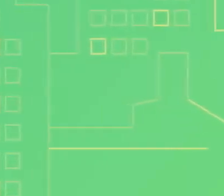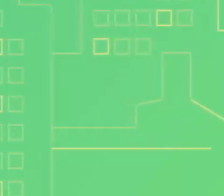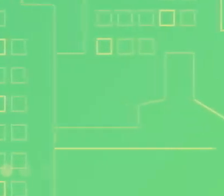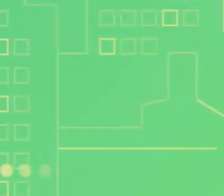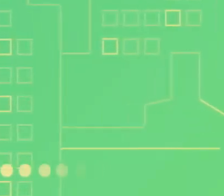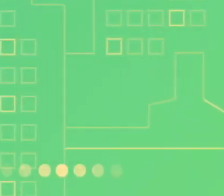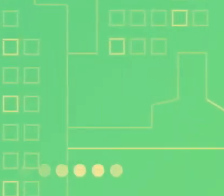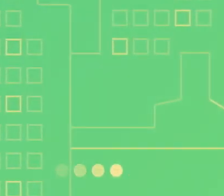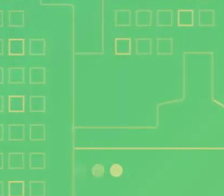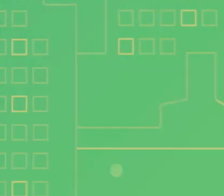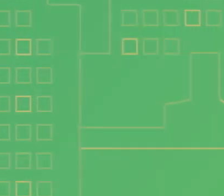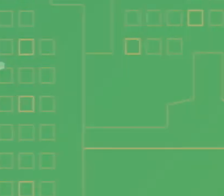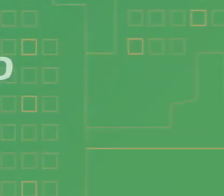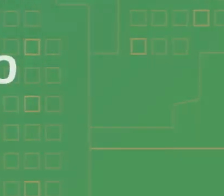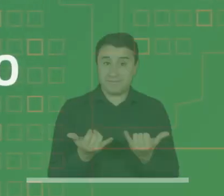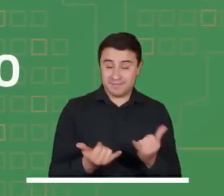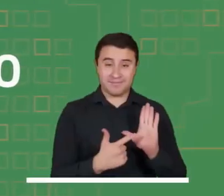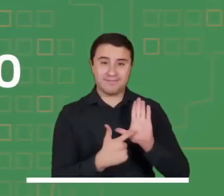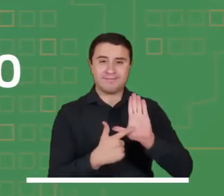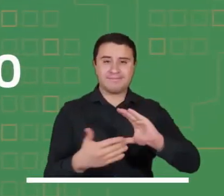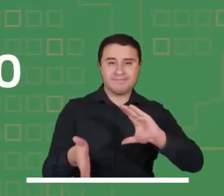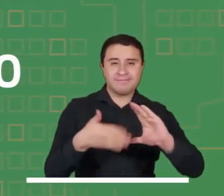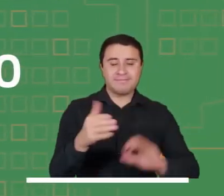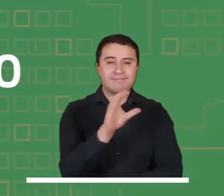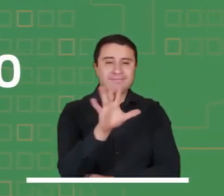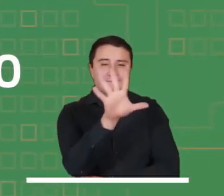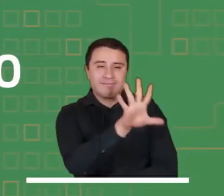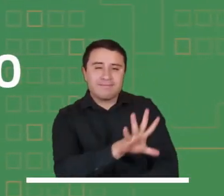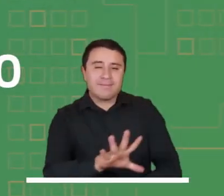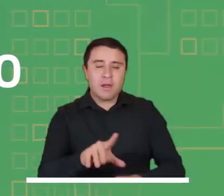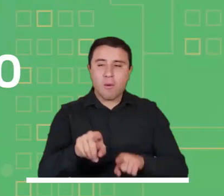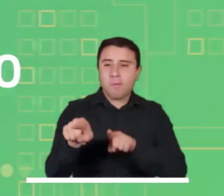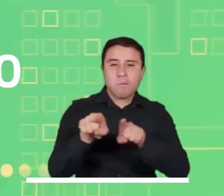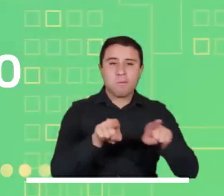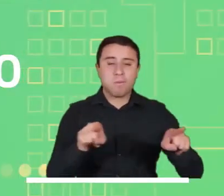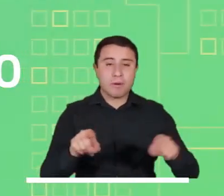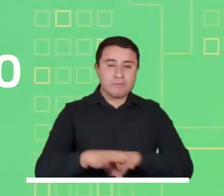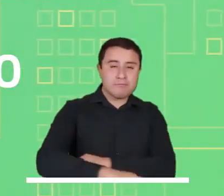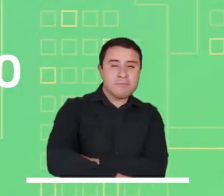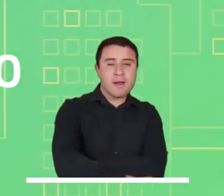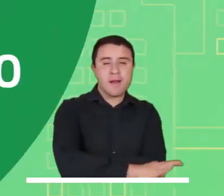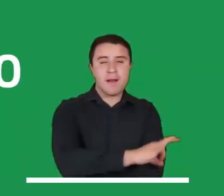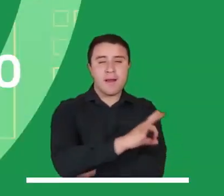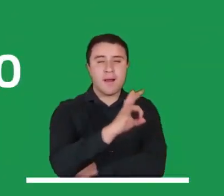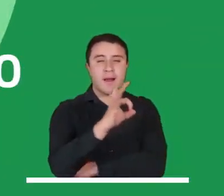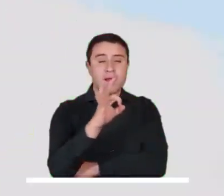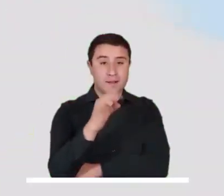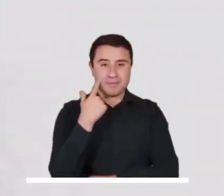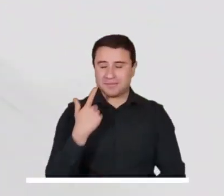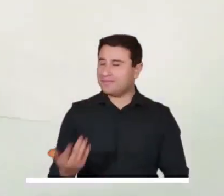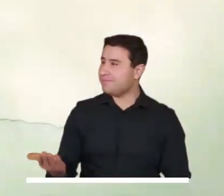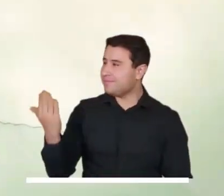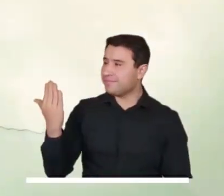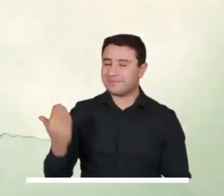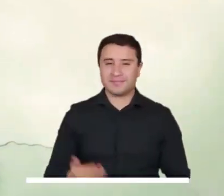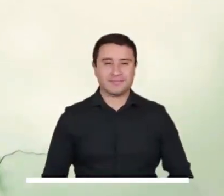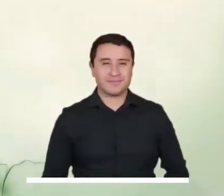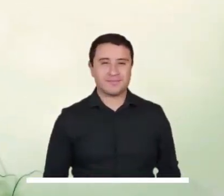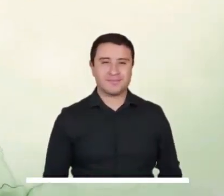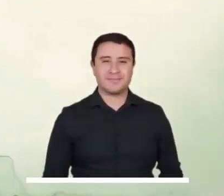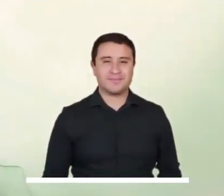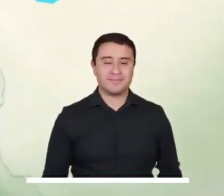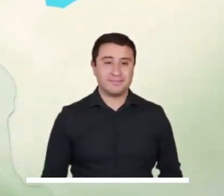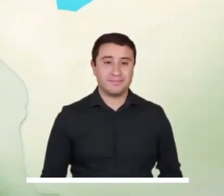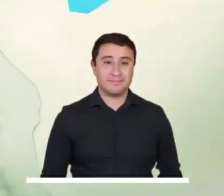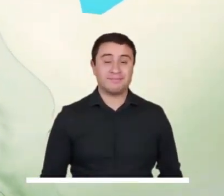Buenos días y bienvenidos. A continuación les presentamos las proyecciones meteorológicas de la mañana en las diferentes regiones